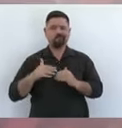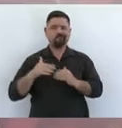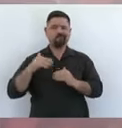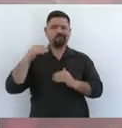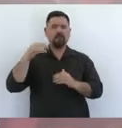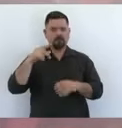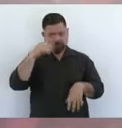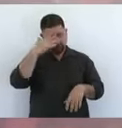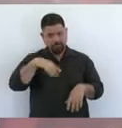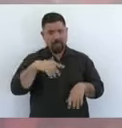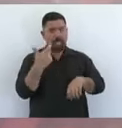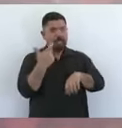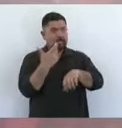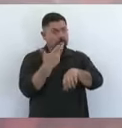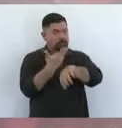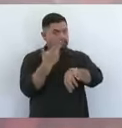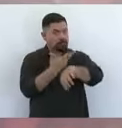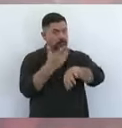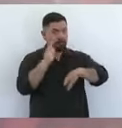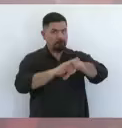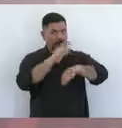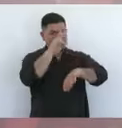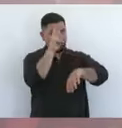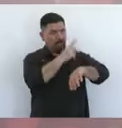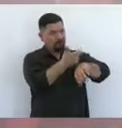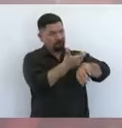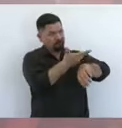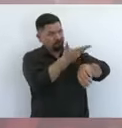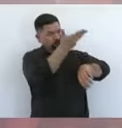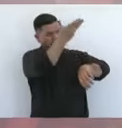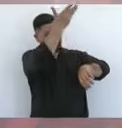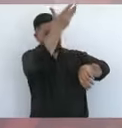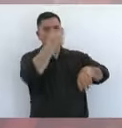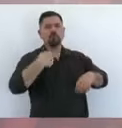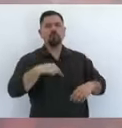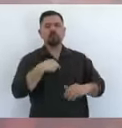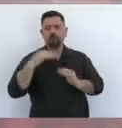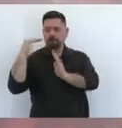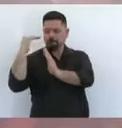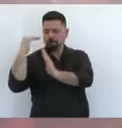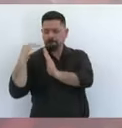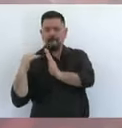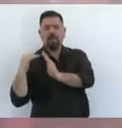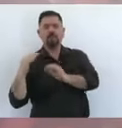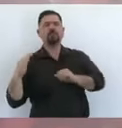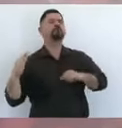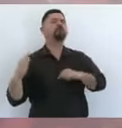Estados Unidos. Y si tenemos menos inflación en Estados Unidos es porque